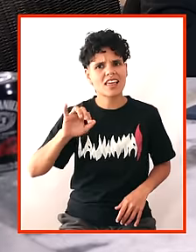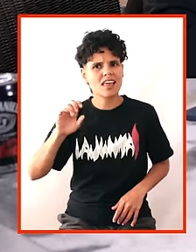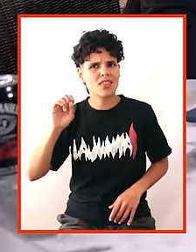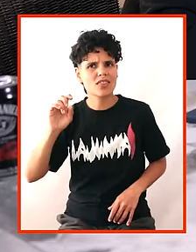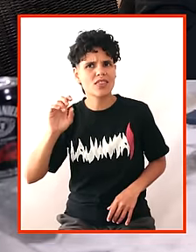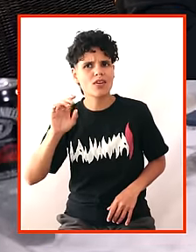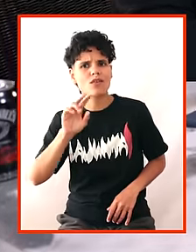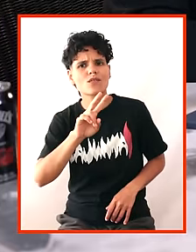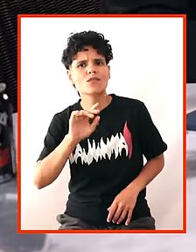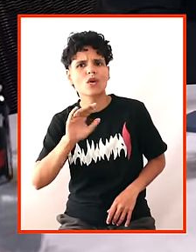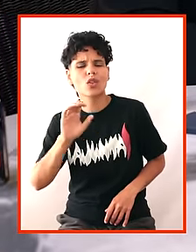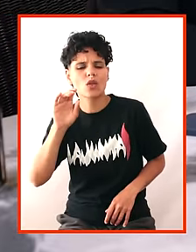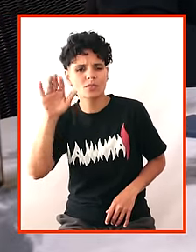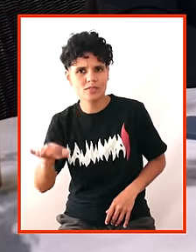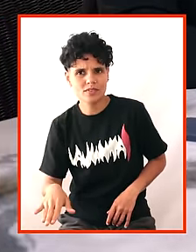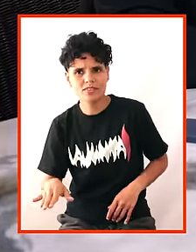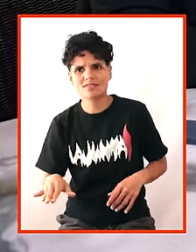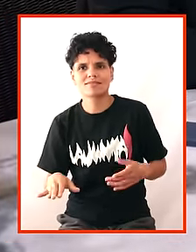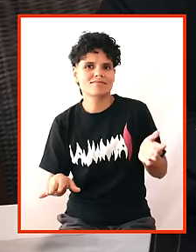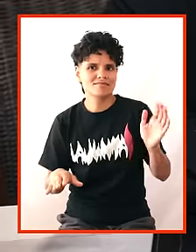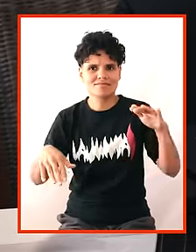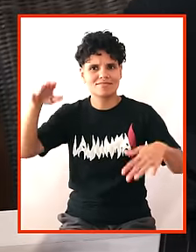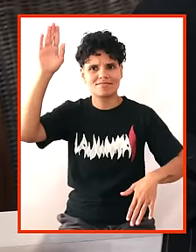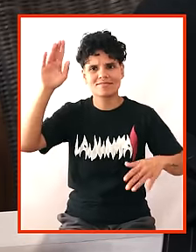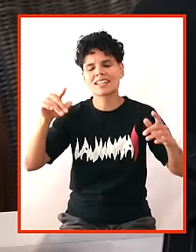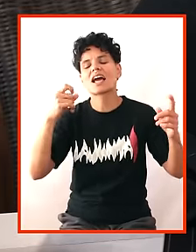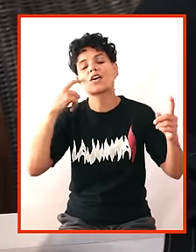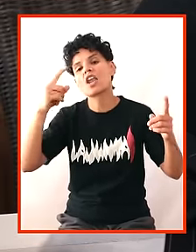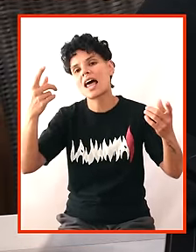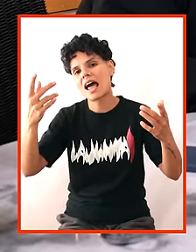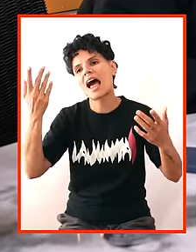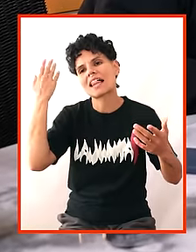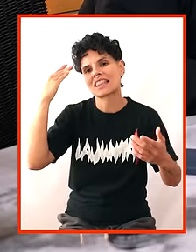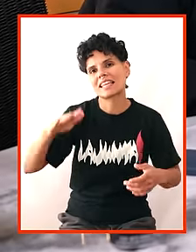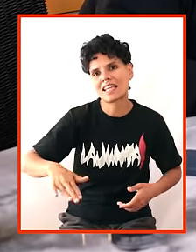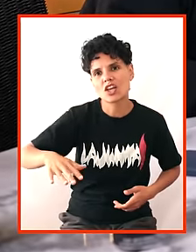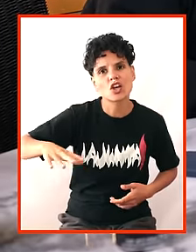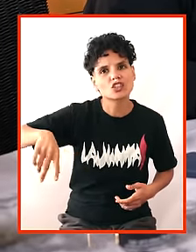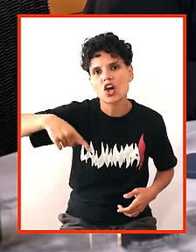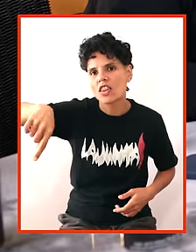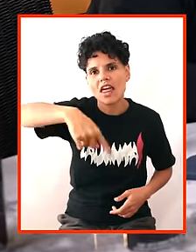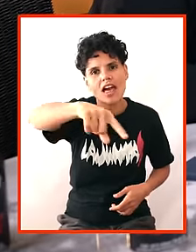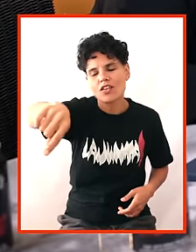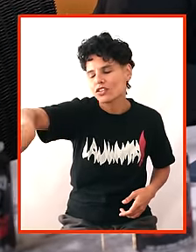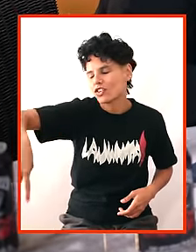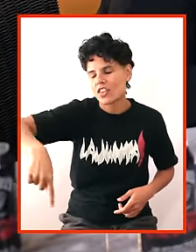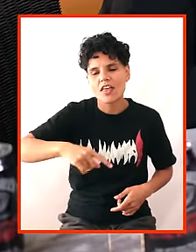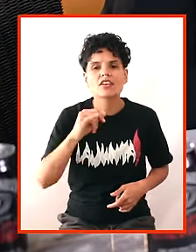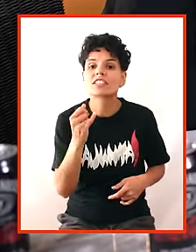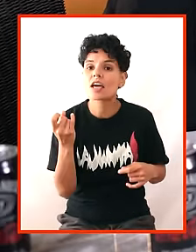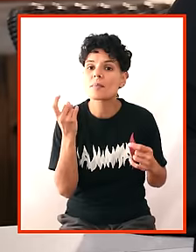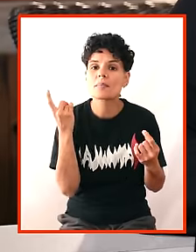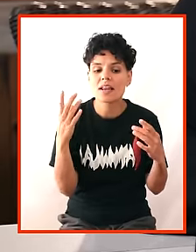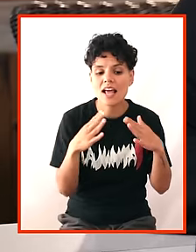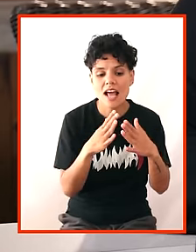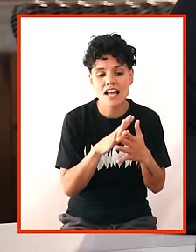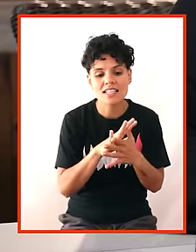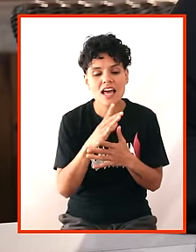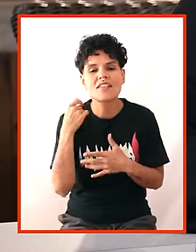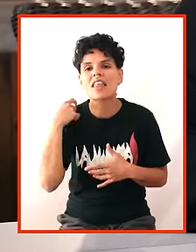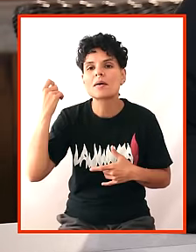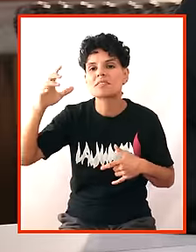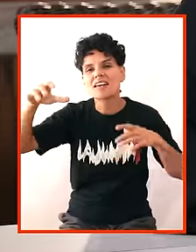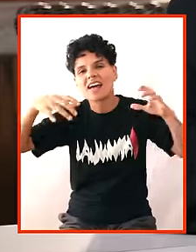Y, pero Goyito era un niño. Niño, claro, y era desordenado. Entonces, siempre andaba cuando nos juntamos en su casa a carretear, entonces, Goyito se subía arriba de la cabeza